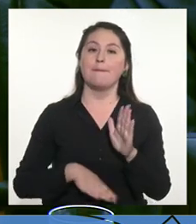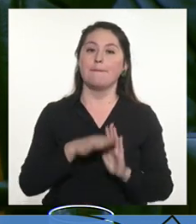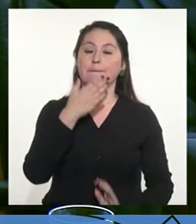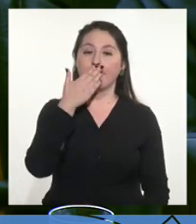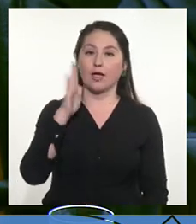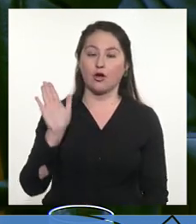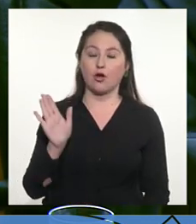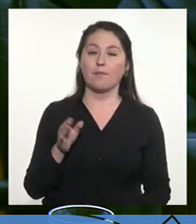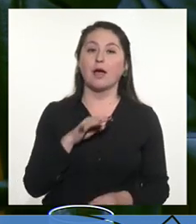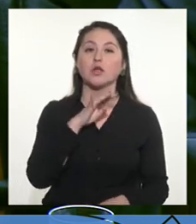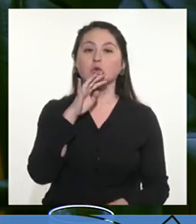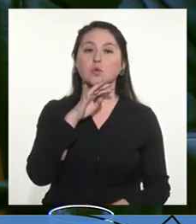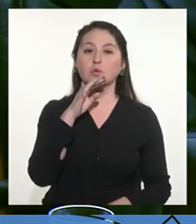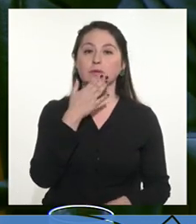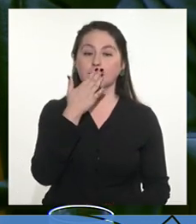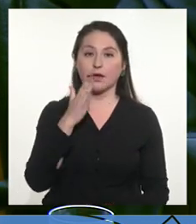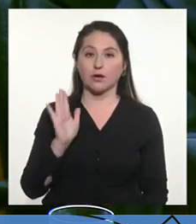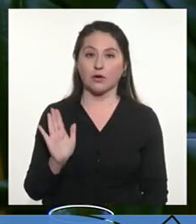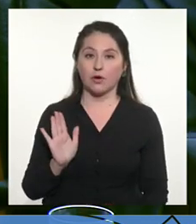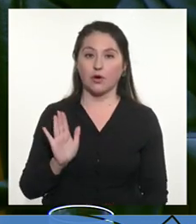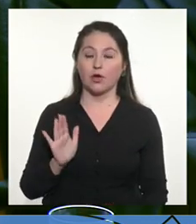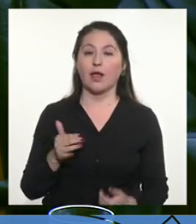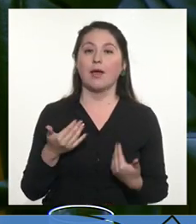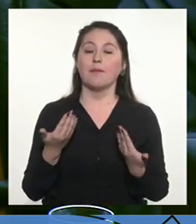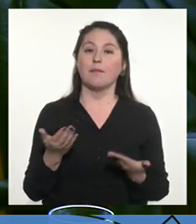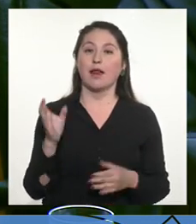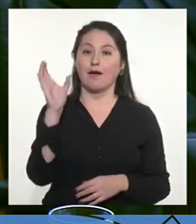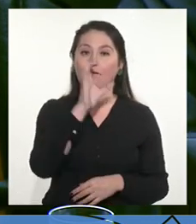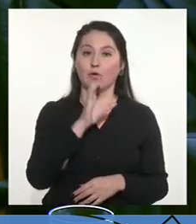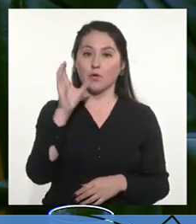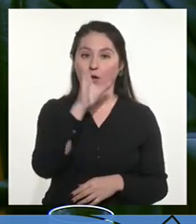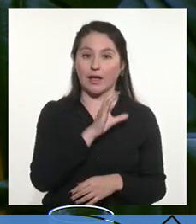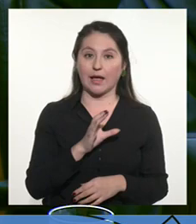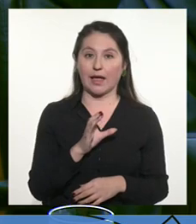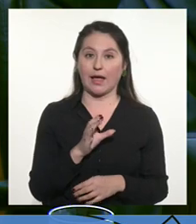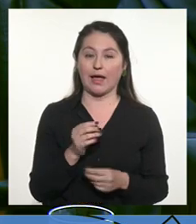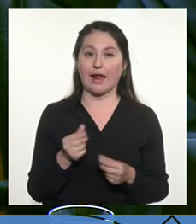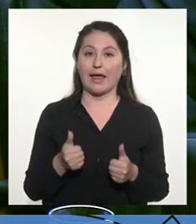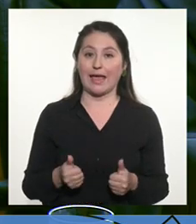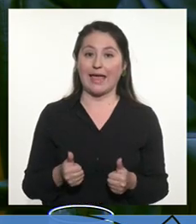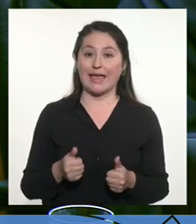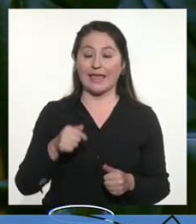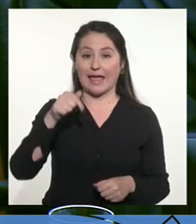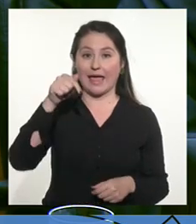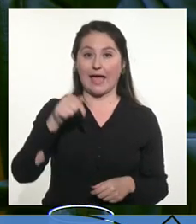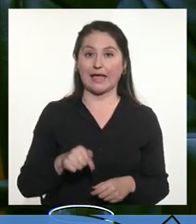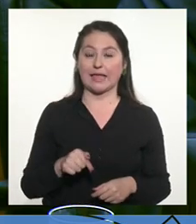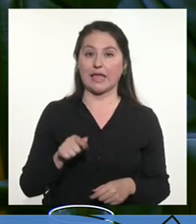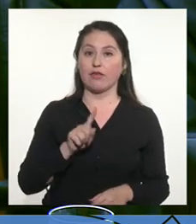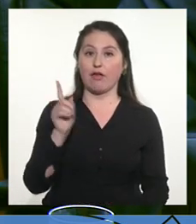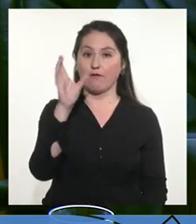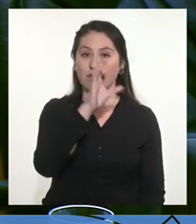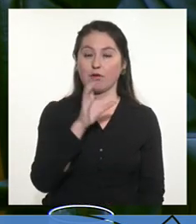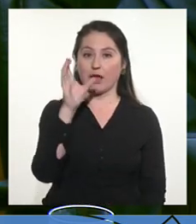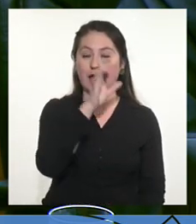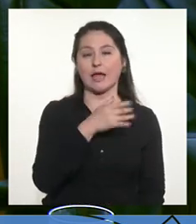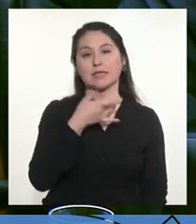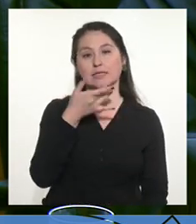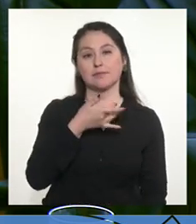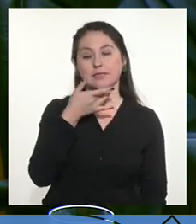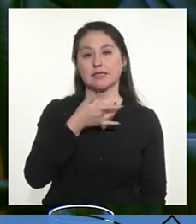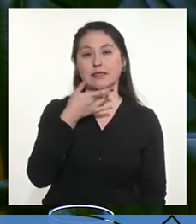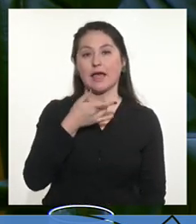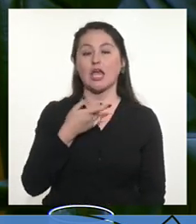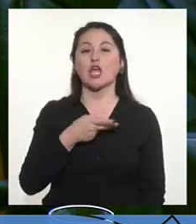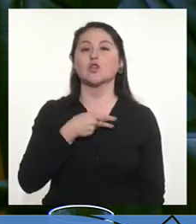útil el trabajo legislativo buscando certeza jurídica que siempre la que aquí no tenemos que buscar simplicidad que es un